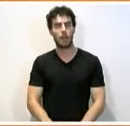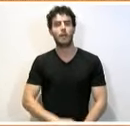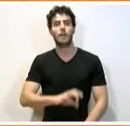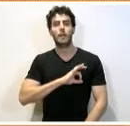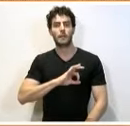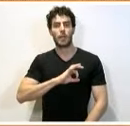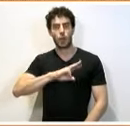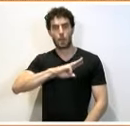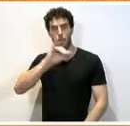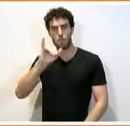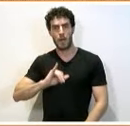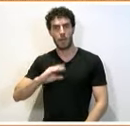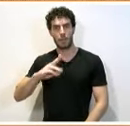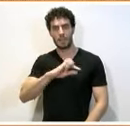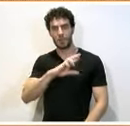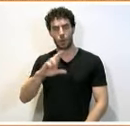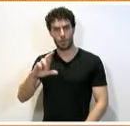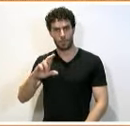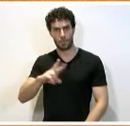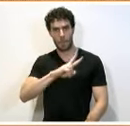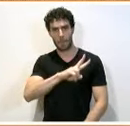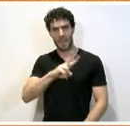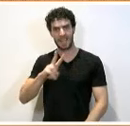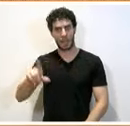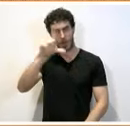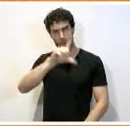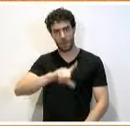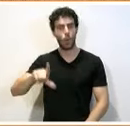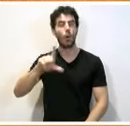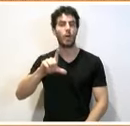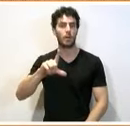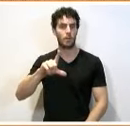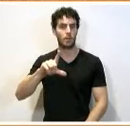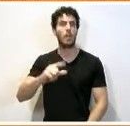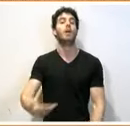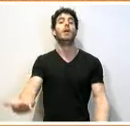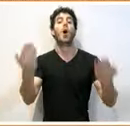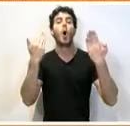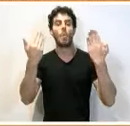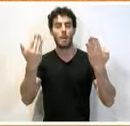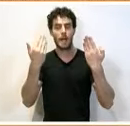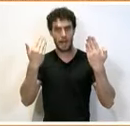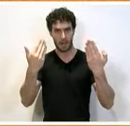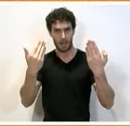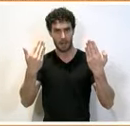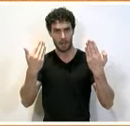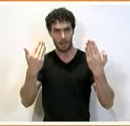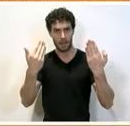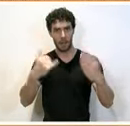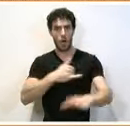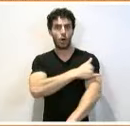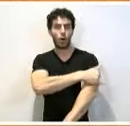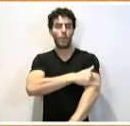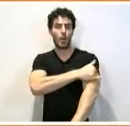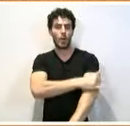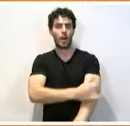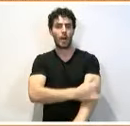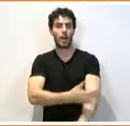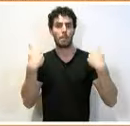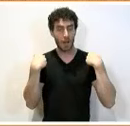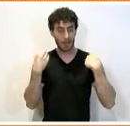Pastor, el 22 de julio, quien tenía que haber hecho el homenaje era el Gobierno de La Rioja y